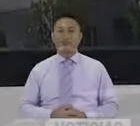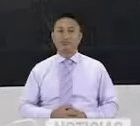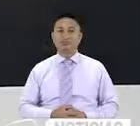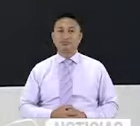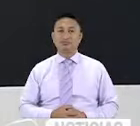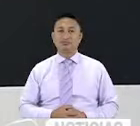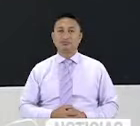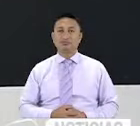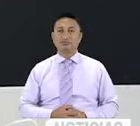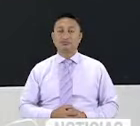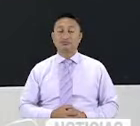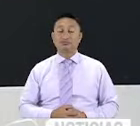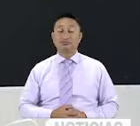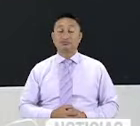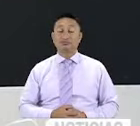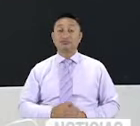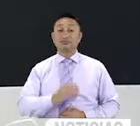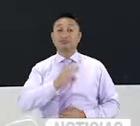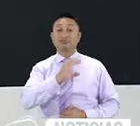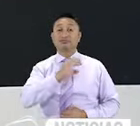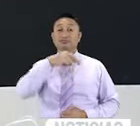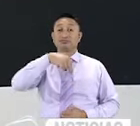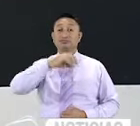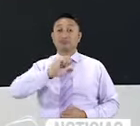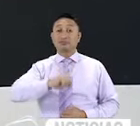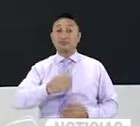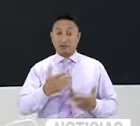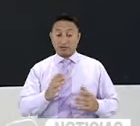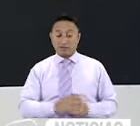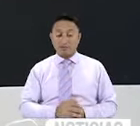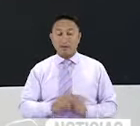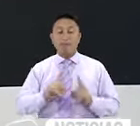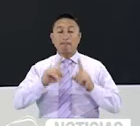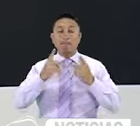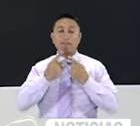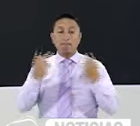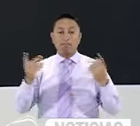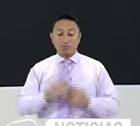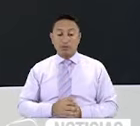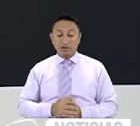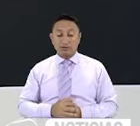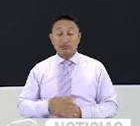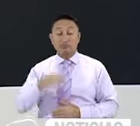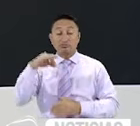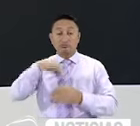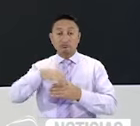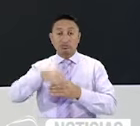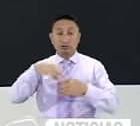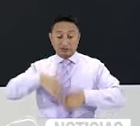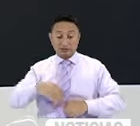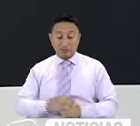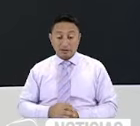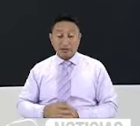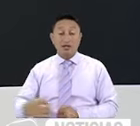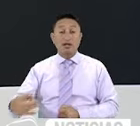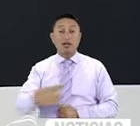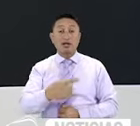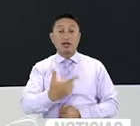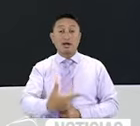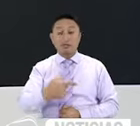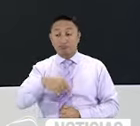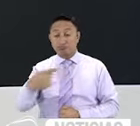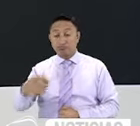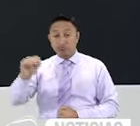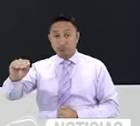El Consejo Nacional Electoral se alista para la consulta popular y el referéndum que, de ser notificados en estos días por el presidente